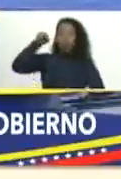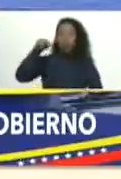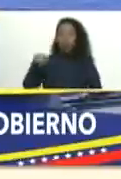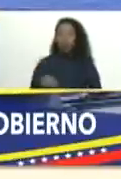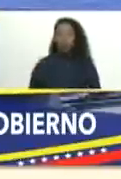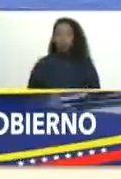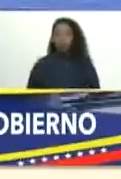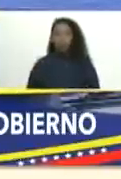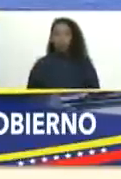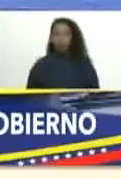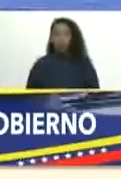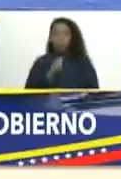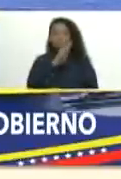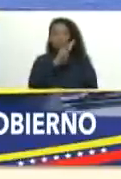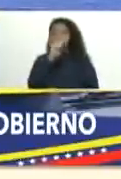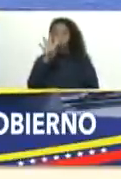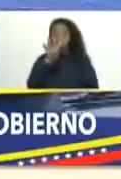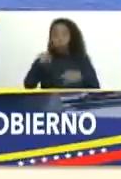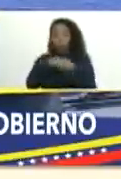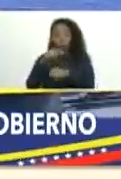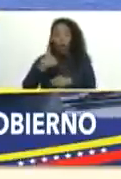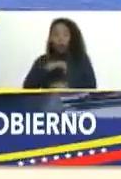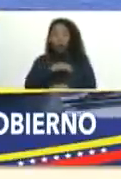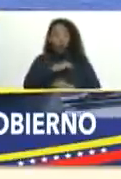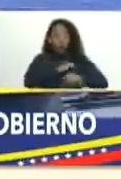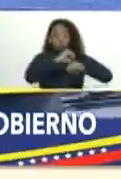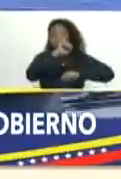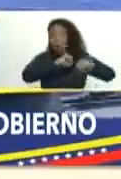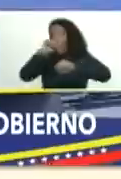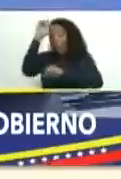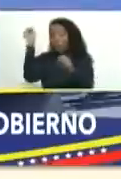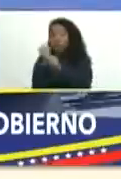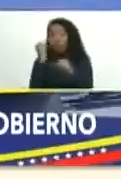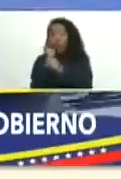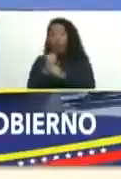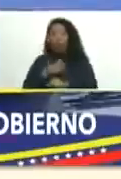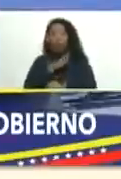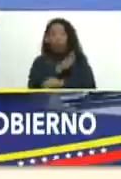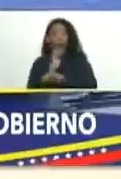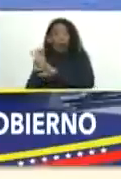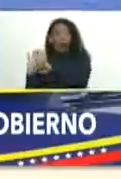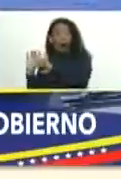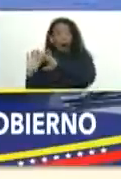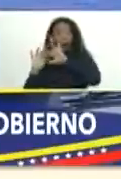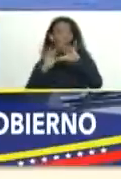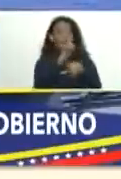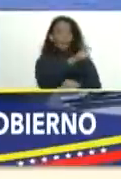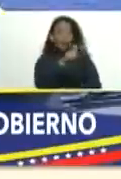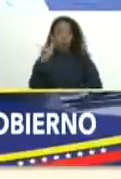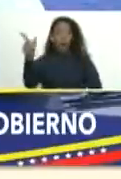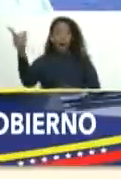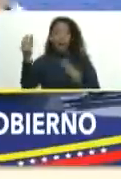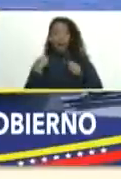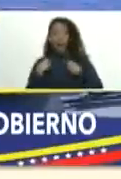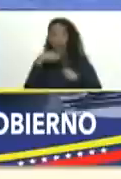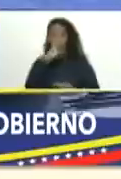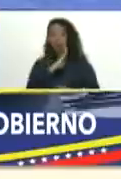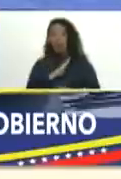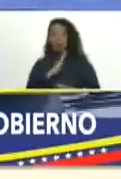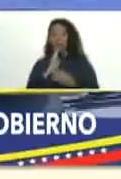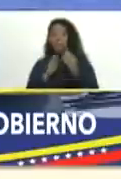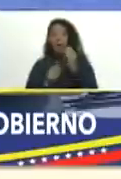En 24 horas parimos, hicimos una concentración grandísima de gente ahí en la ciudad de Barinas,